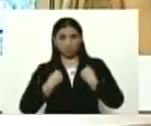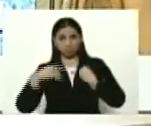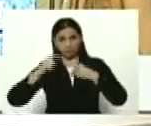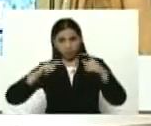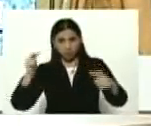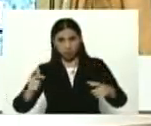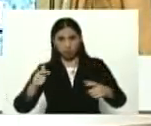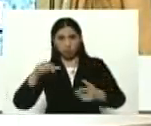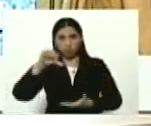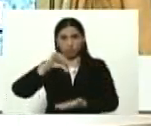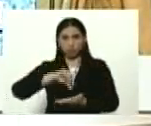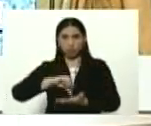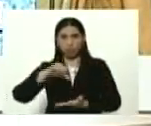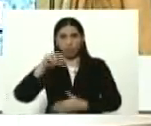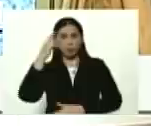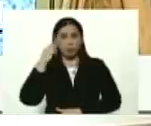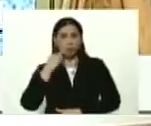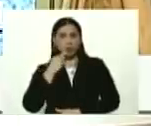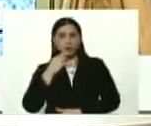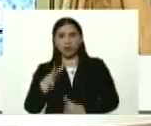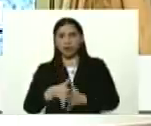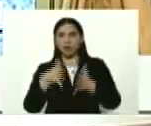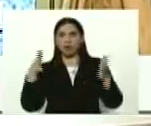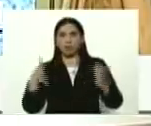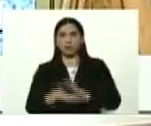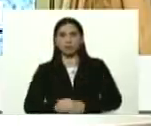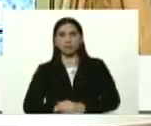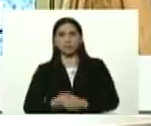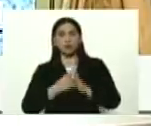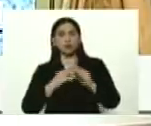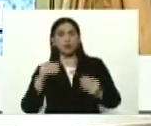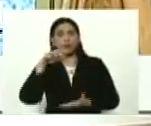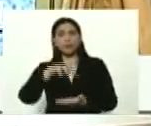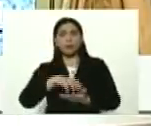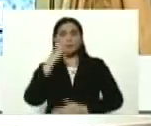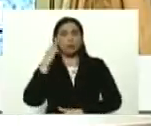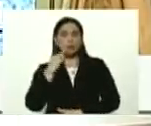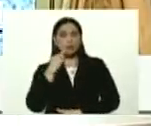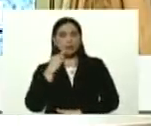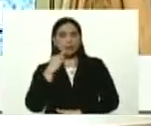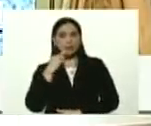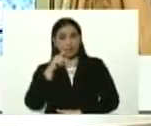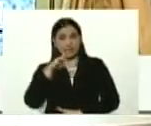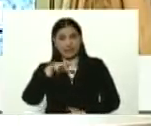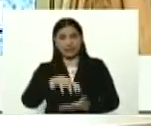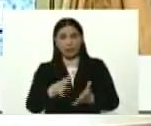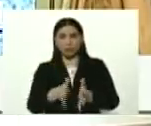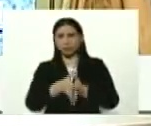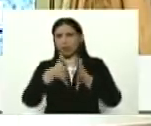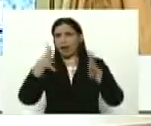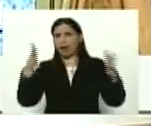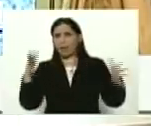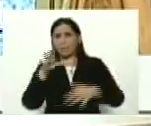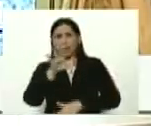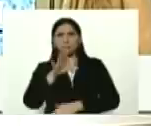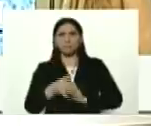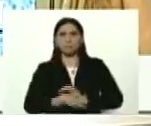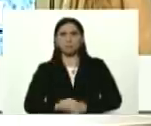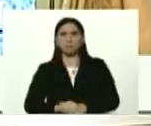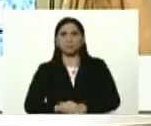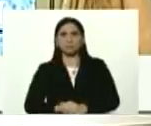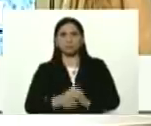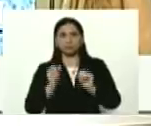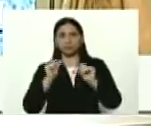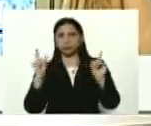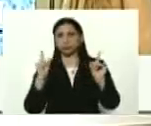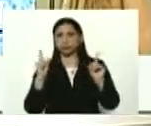guayaneses ahí en Ciudad Guayana, gigantesco. Y todo el estado Bolívar, es el estado más extenso del país.